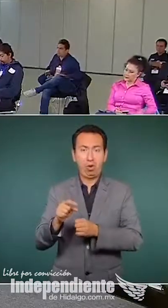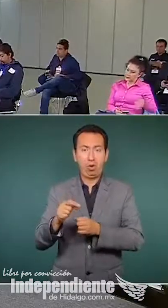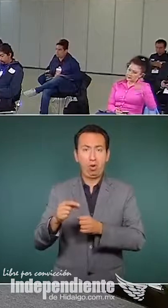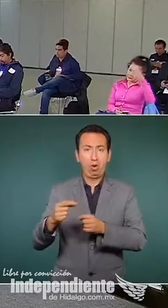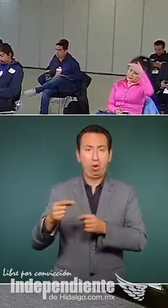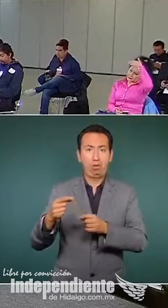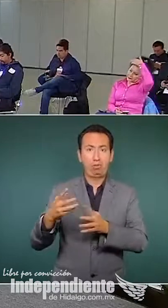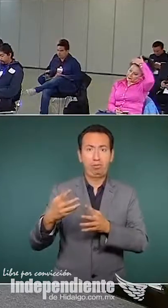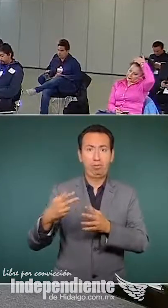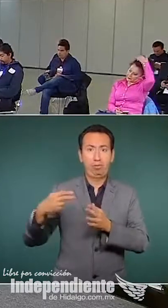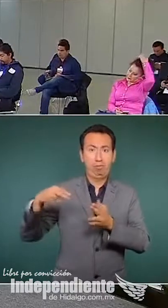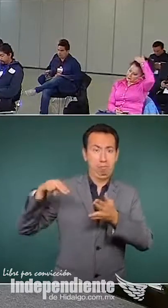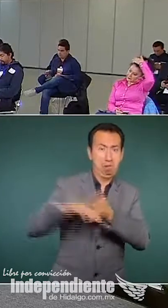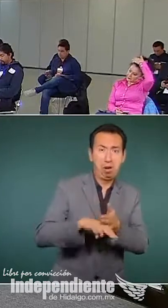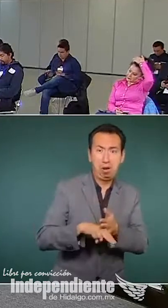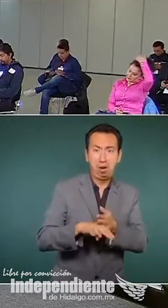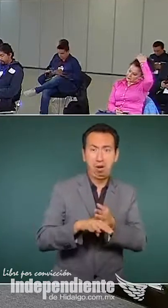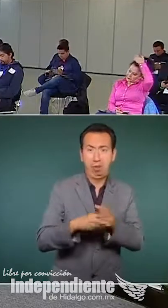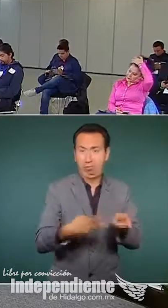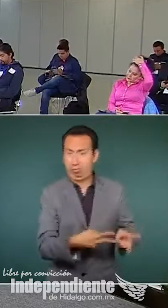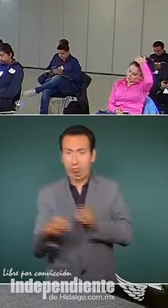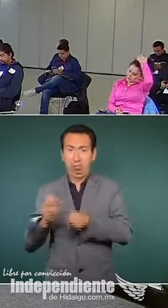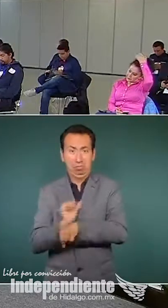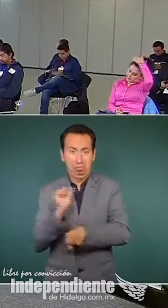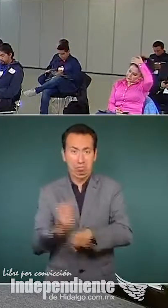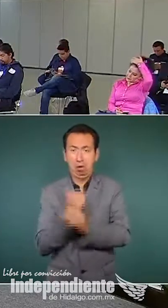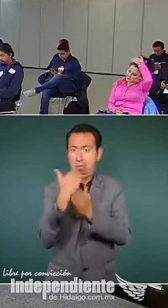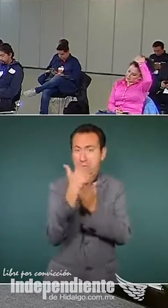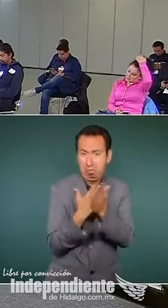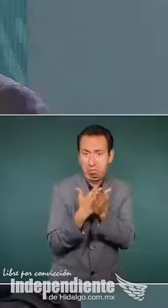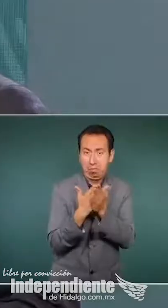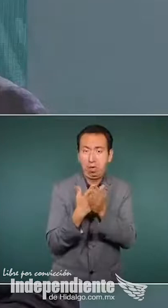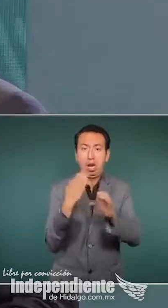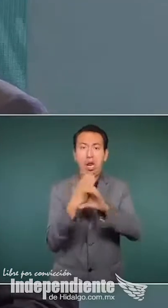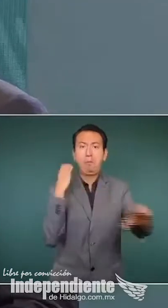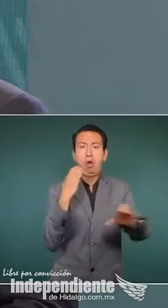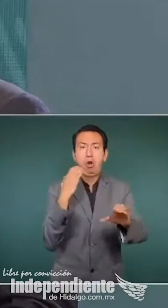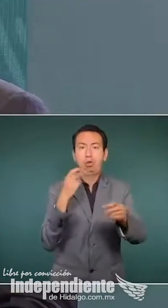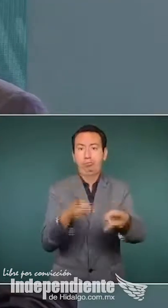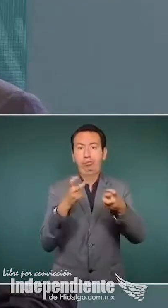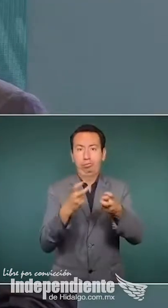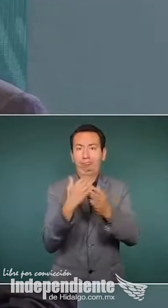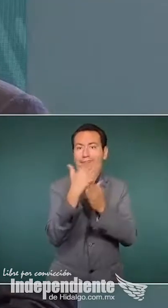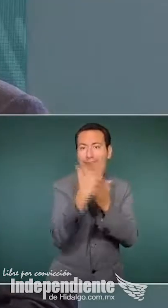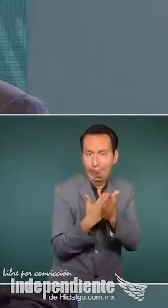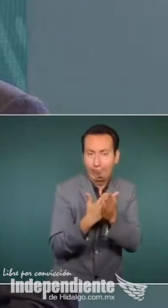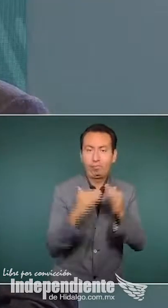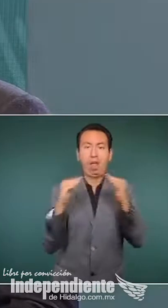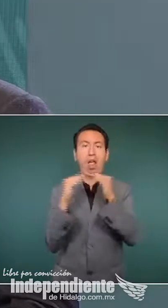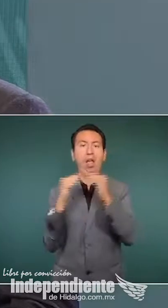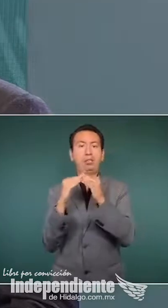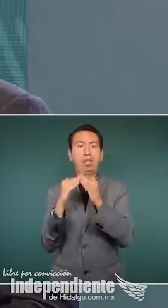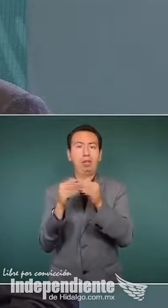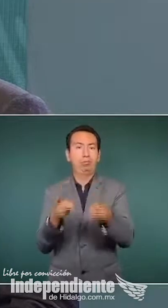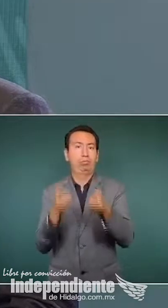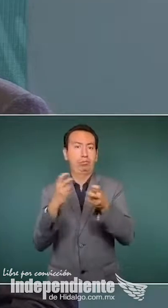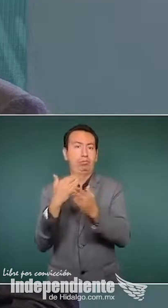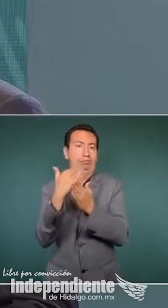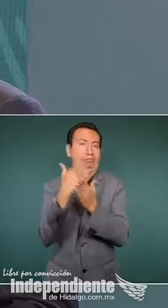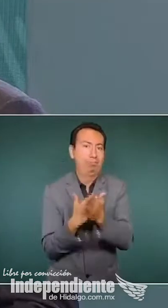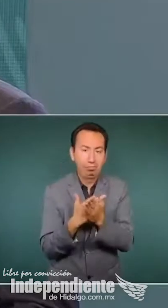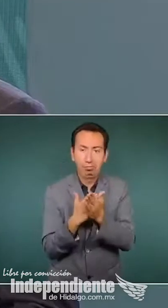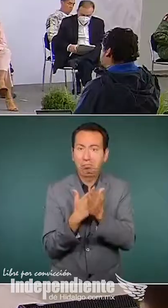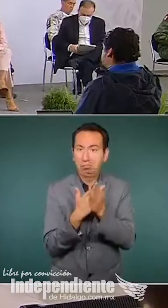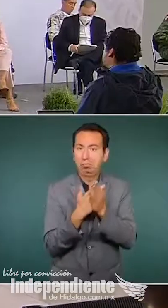ha habido una disminución. En el robo de transporte, una disminución. Robo a casa habitación, disminución.